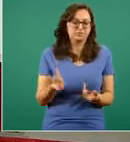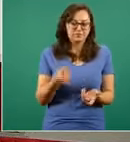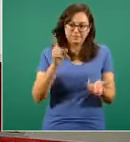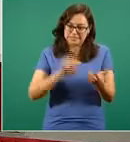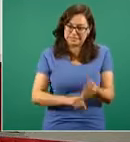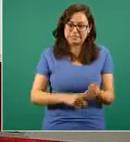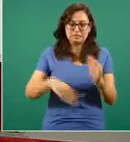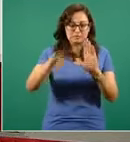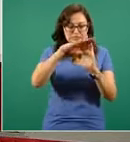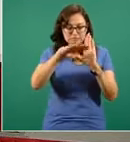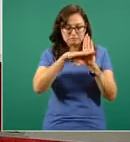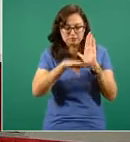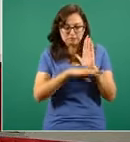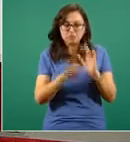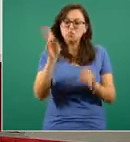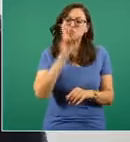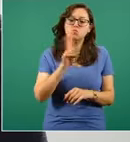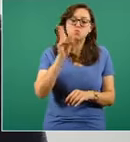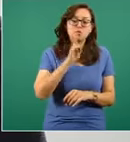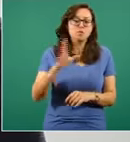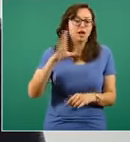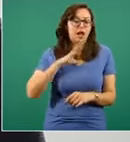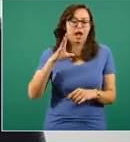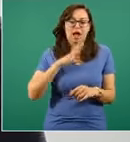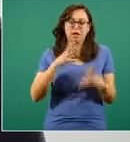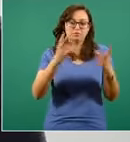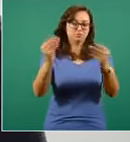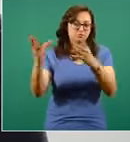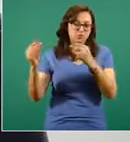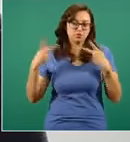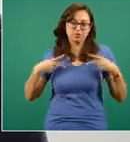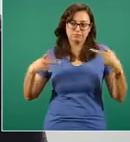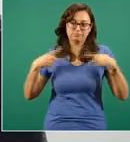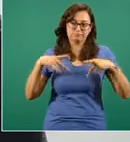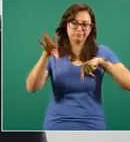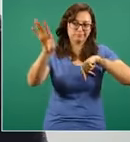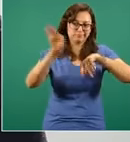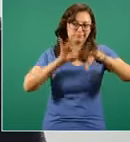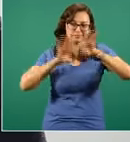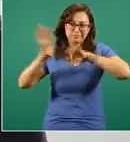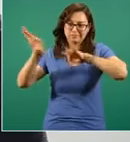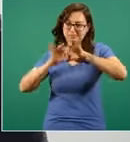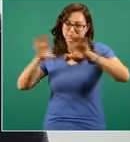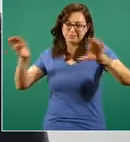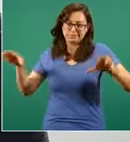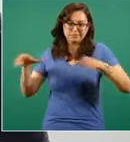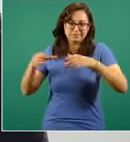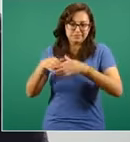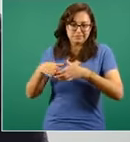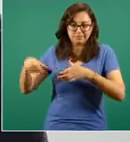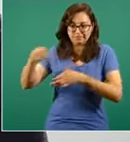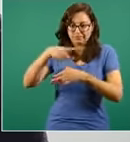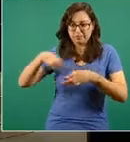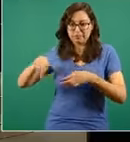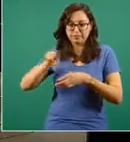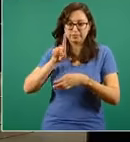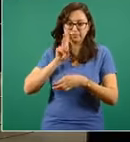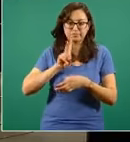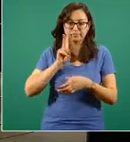cantidad predefinida por los científicos que lo llevan a cabo de personas, ¿no? Y entonces poder en su